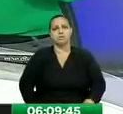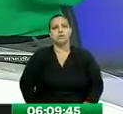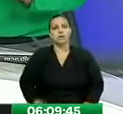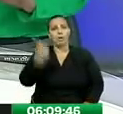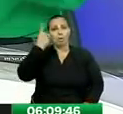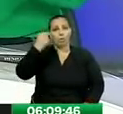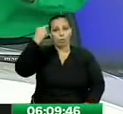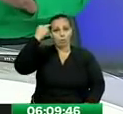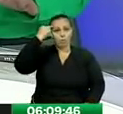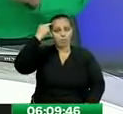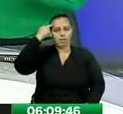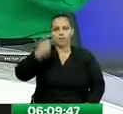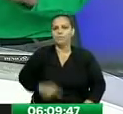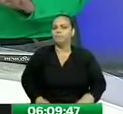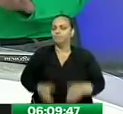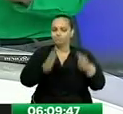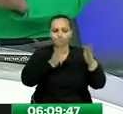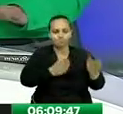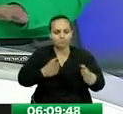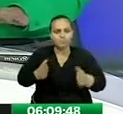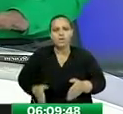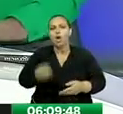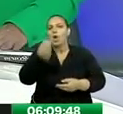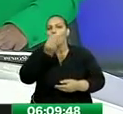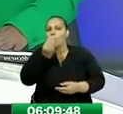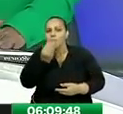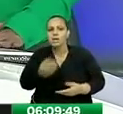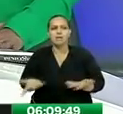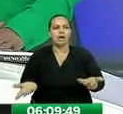de 50 kits de ayuda humanitaria.